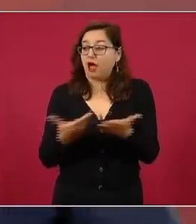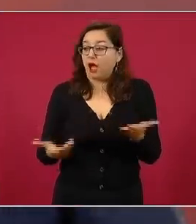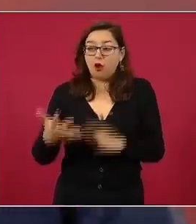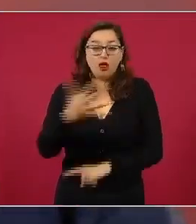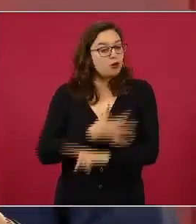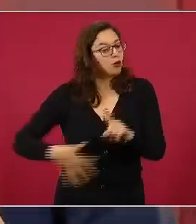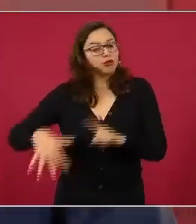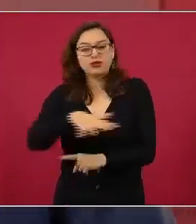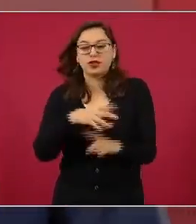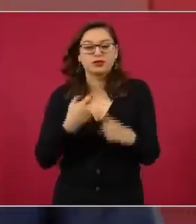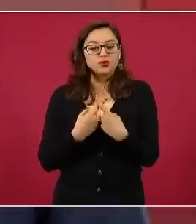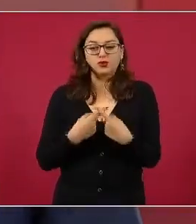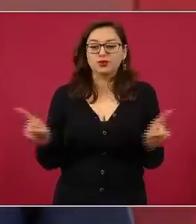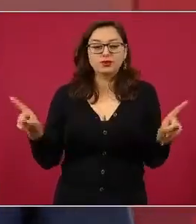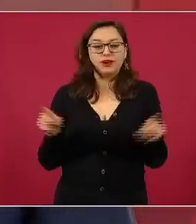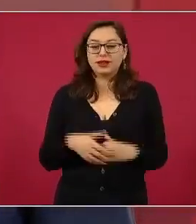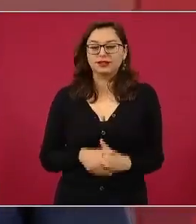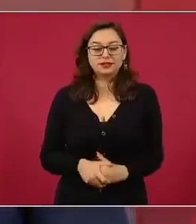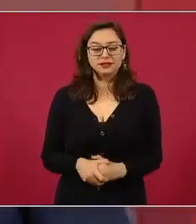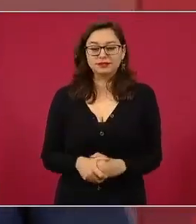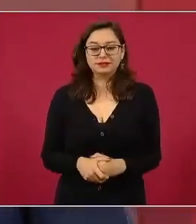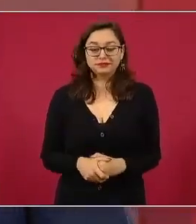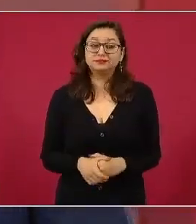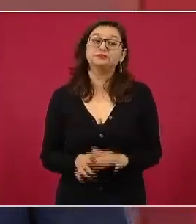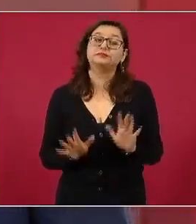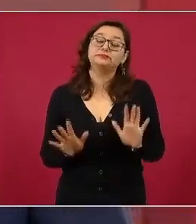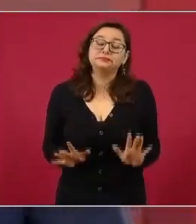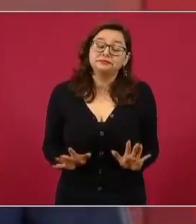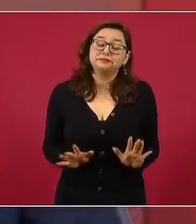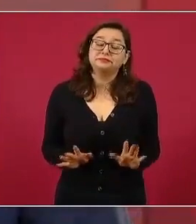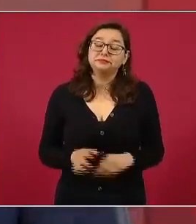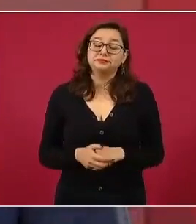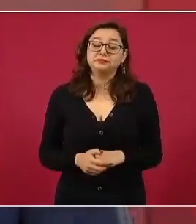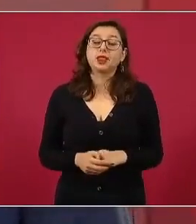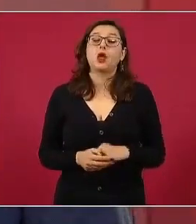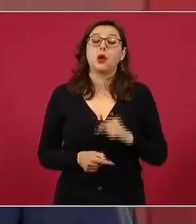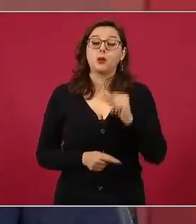Y ahí van a ir poco a poco. Poco a poco, porque